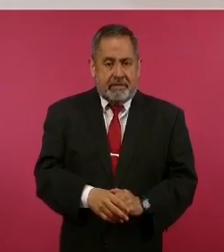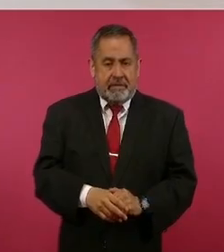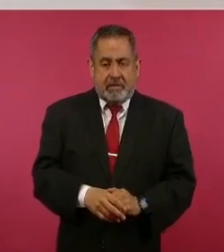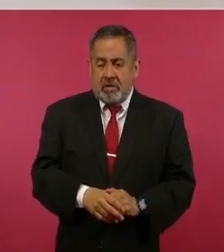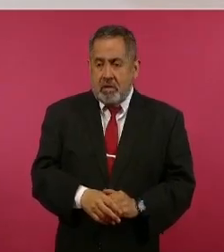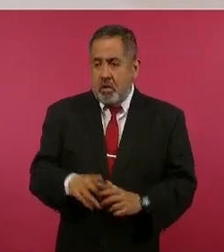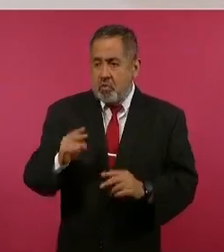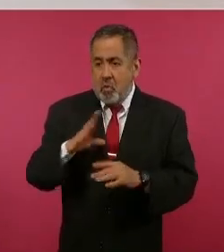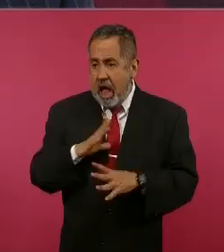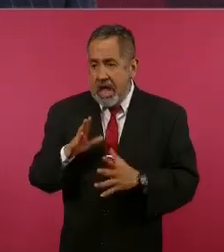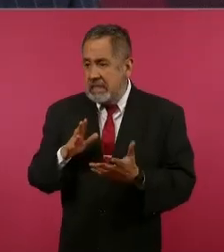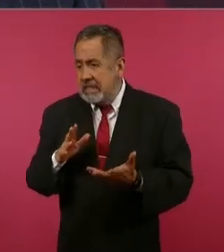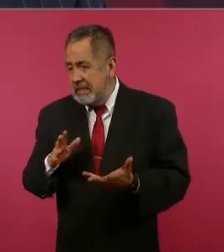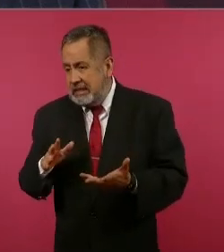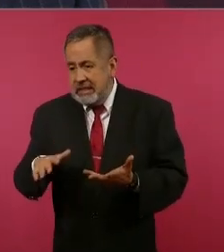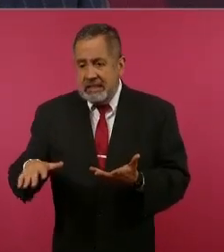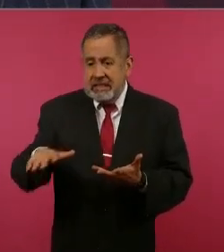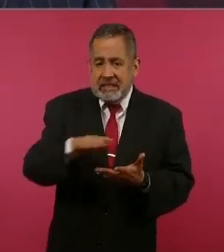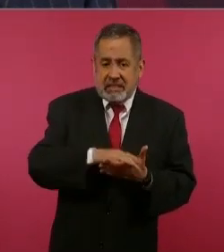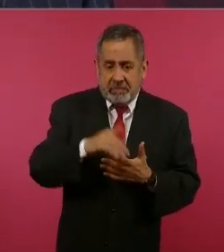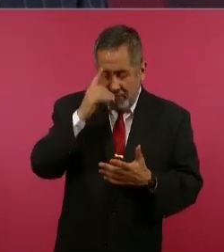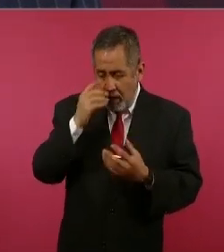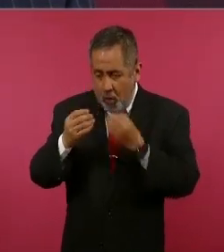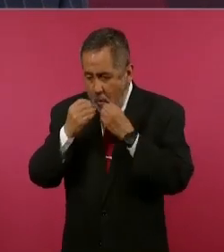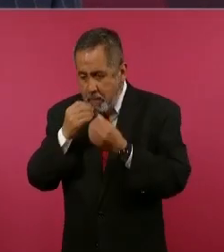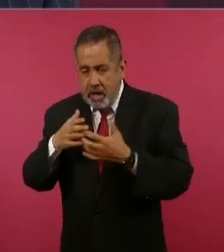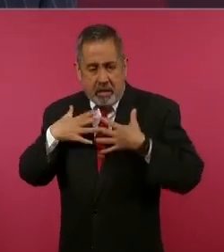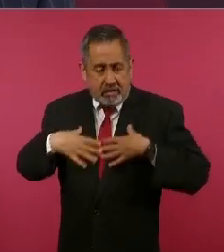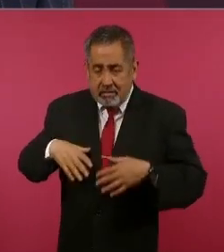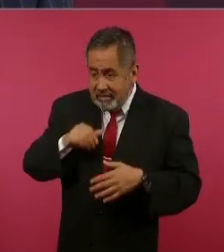y no tenga ni siquiera para lo básico,